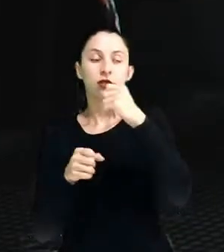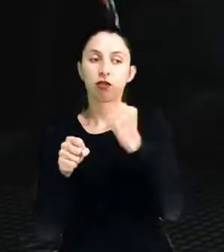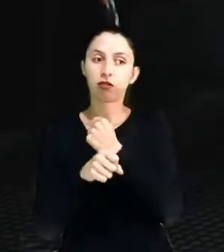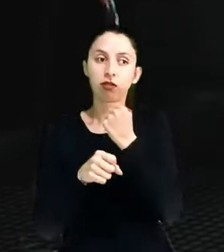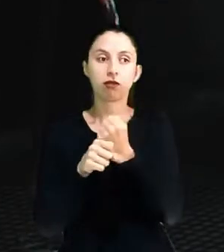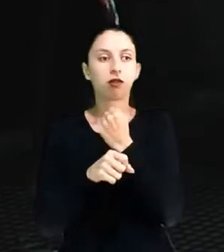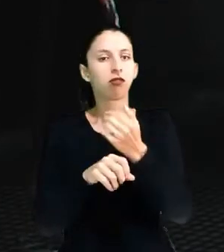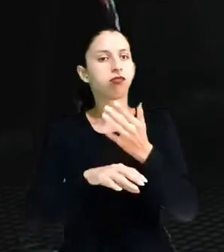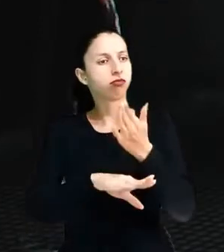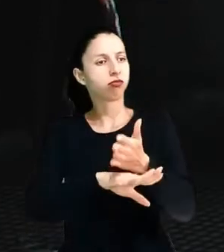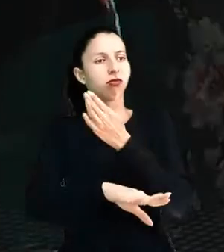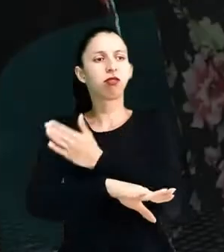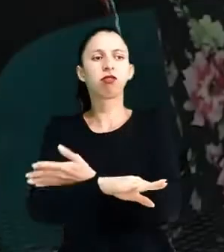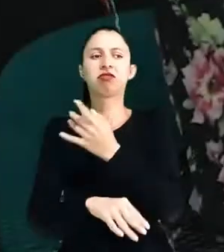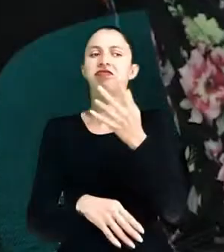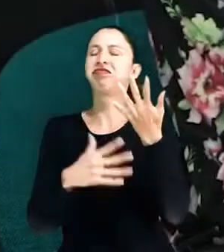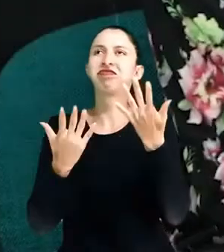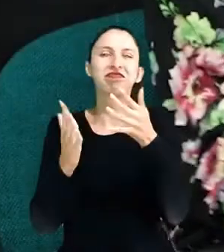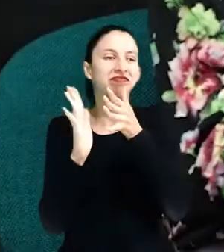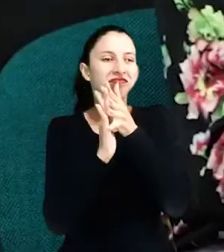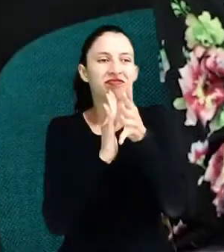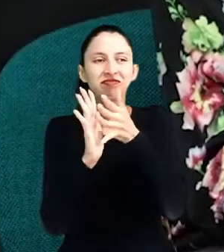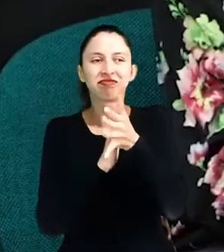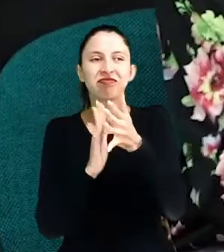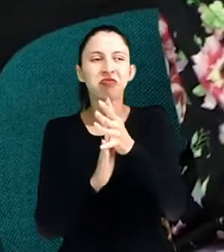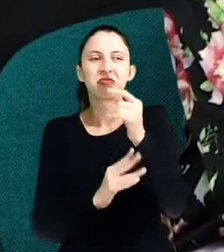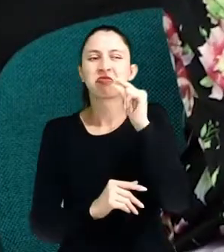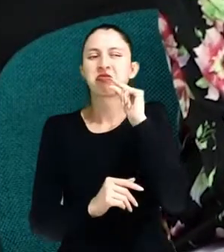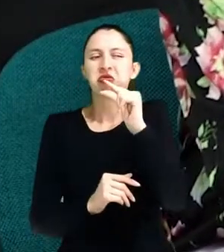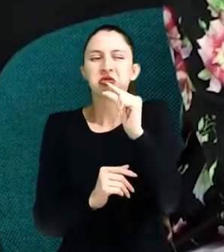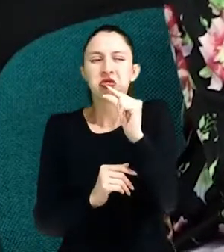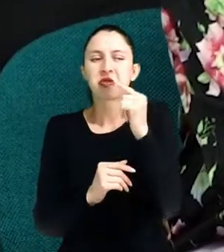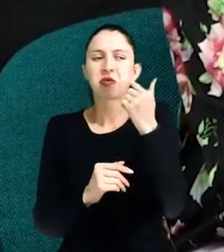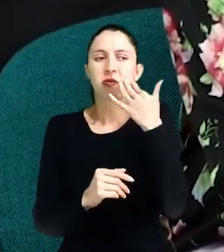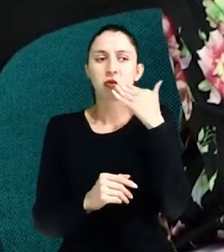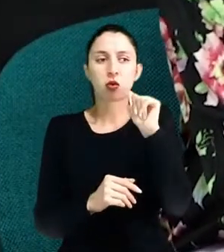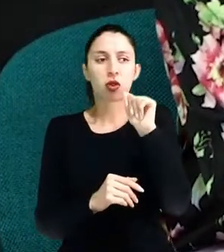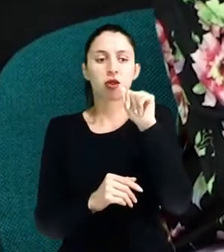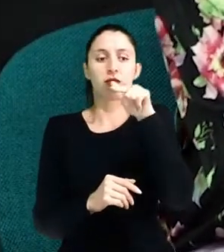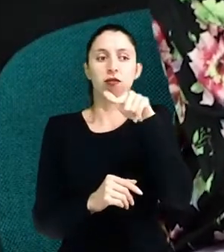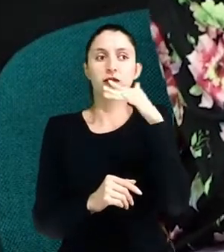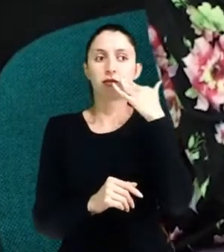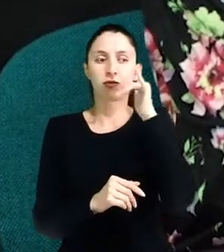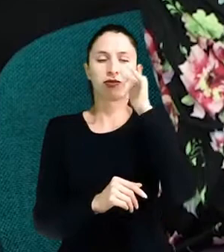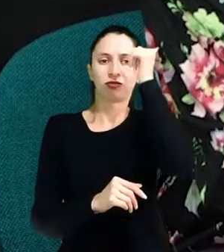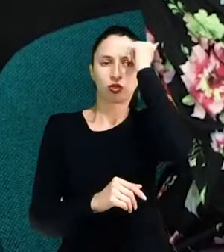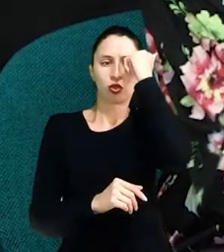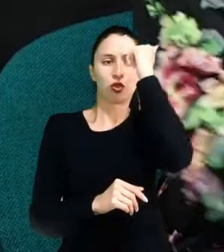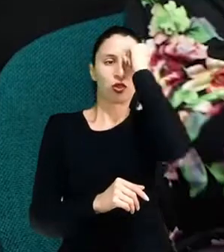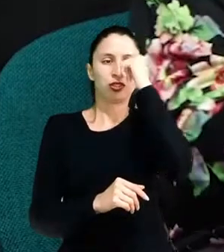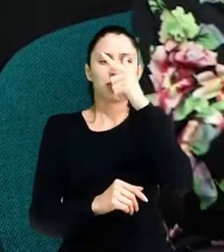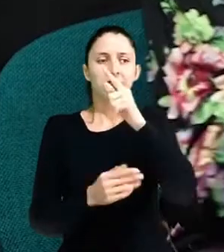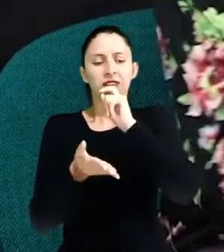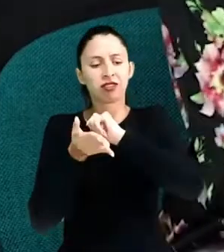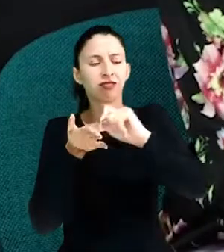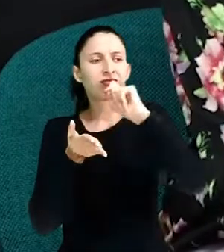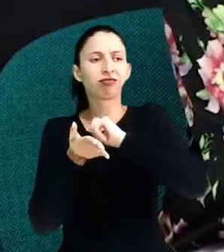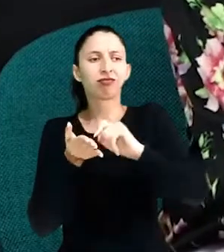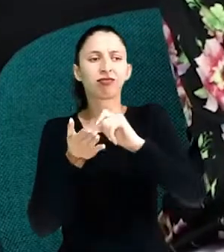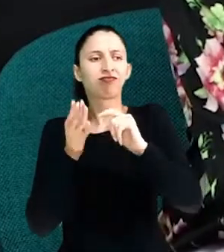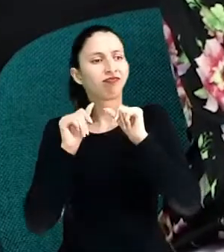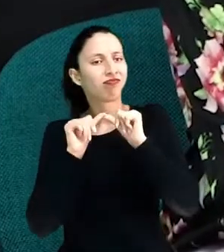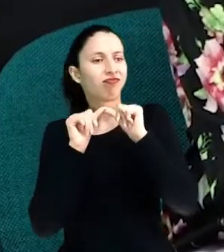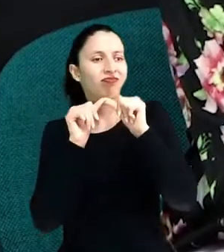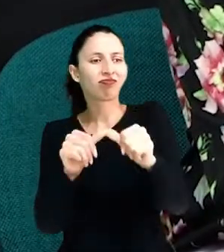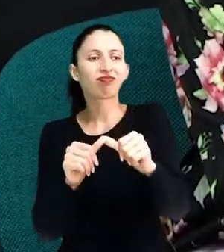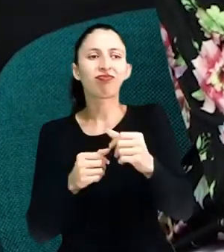trabajo. Hablábamos en un episodio anterior que son muy pocas también las docentes mujeres que escriben, que se han mantenido, ¿no? Sobre